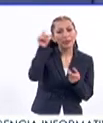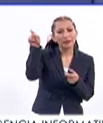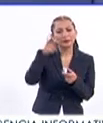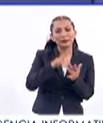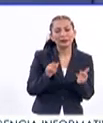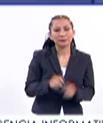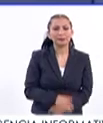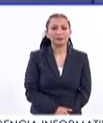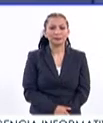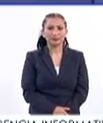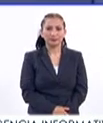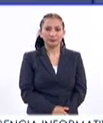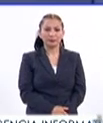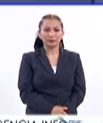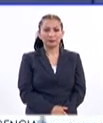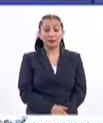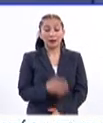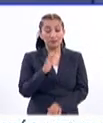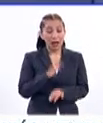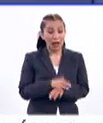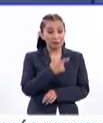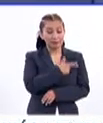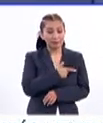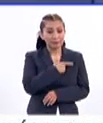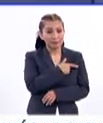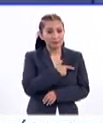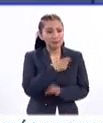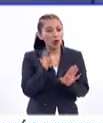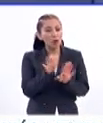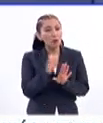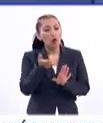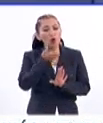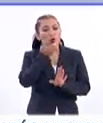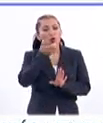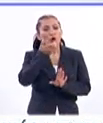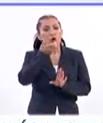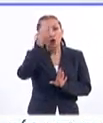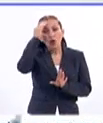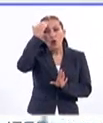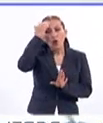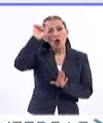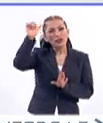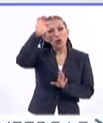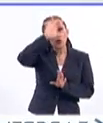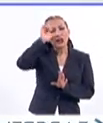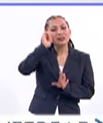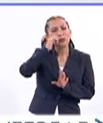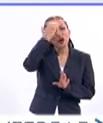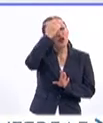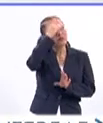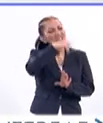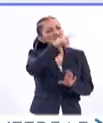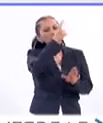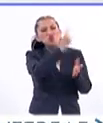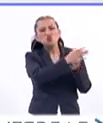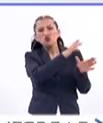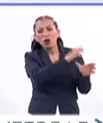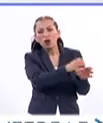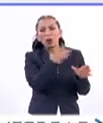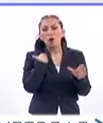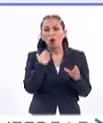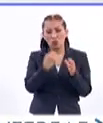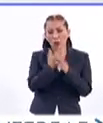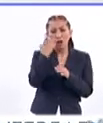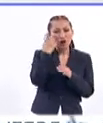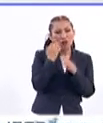allá? Bueno, lo que más me gustó primero que nada, pues conocí otra cultura. O sea, fue que siempre conocía de México y pues como Nuevo